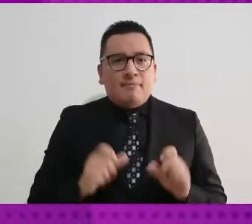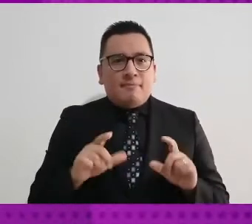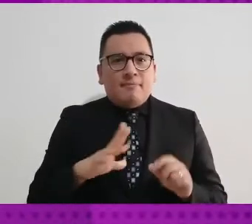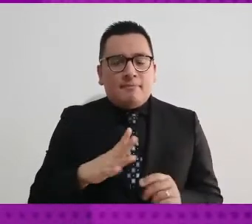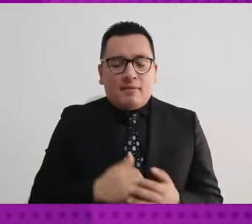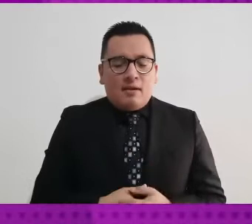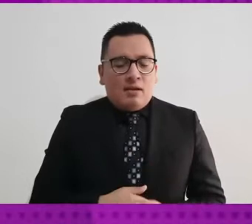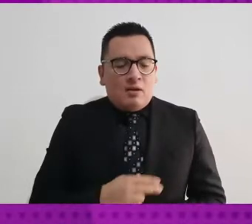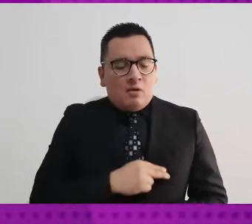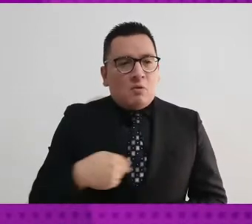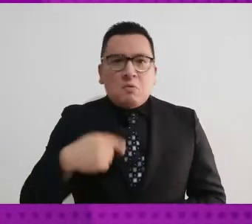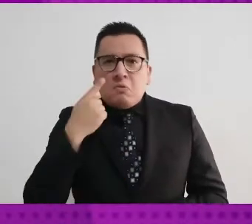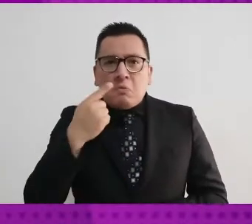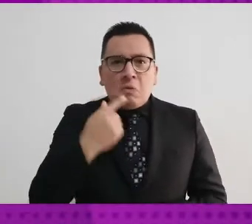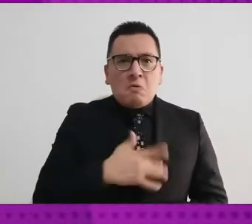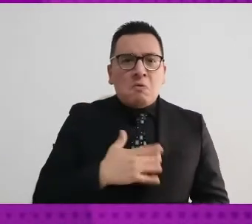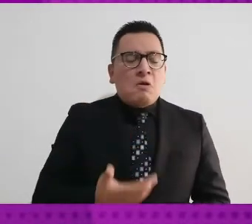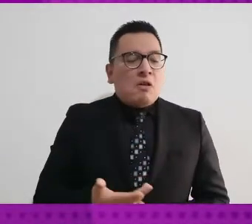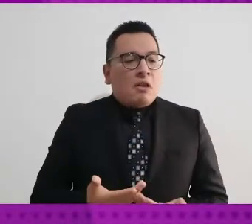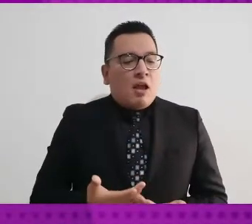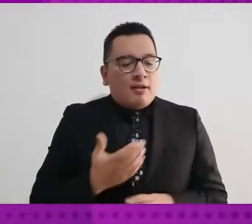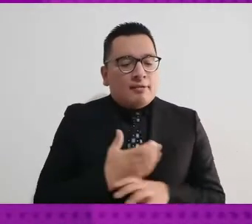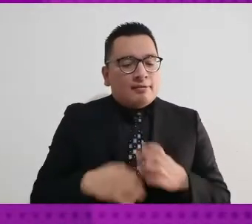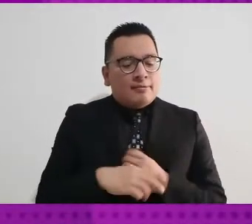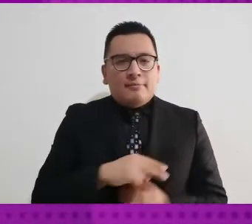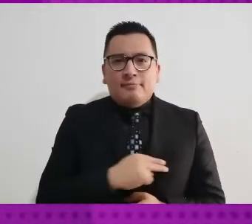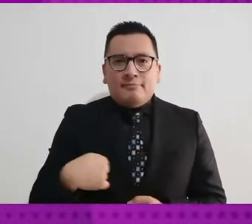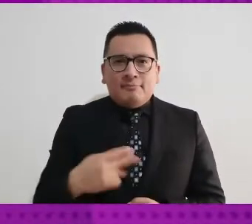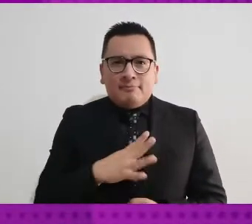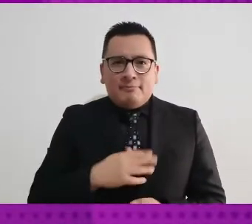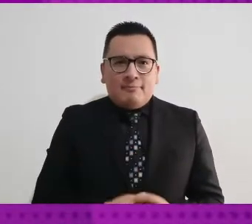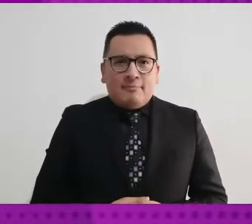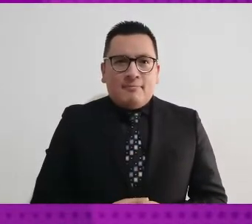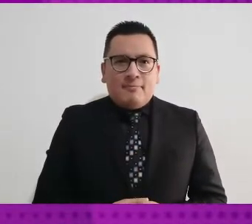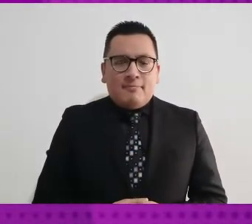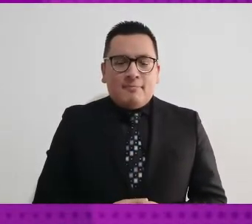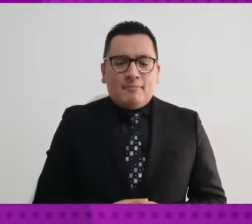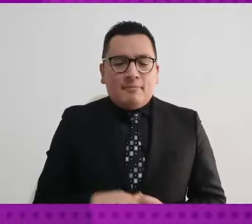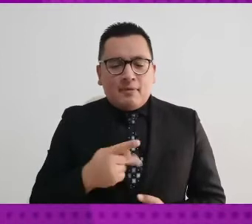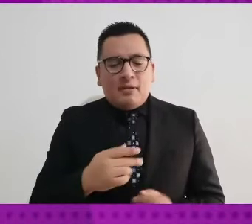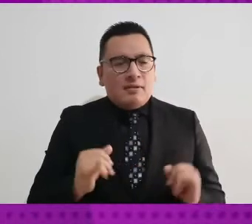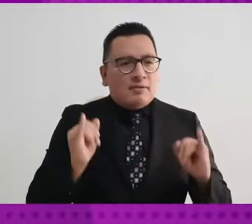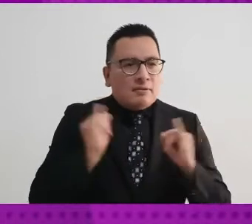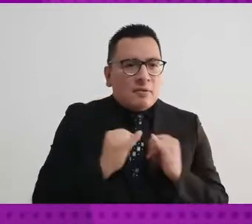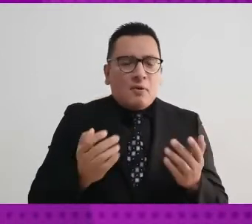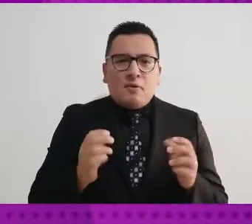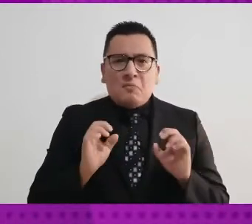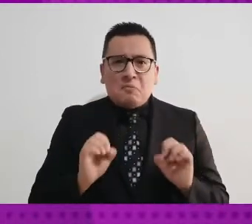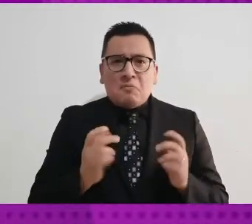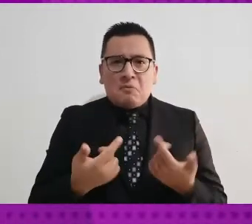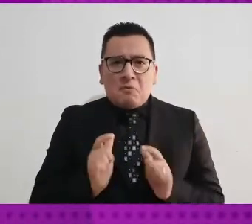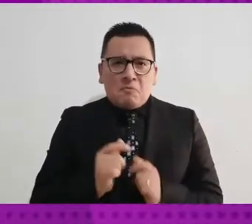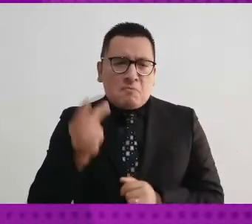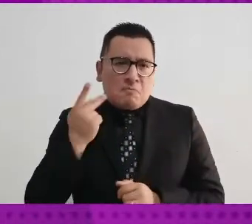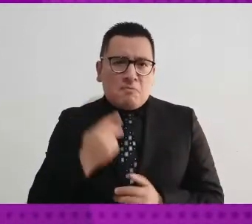un recorrido para sentirse muy orgullosos de lo que hemos construido en conjunto, tanto las propias instituciones como